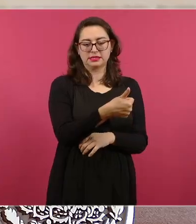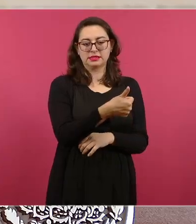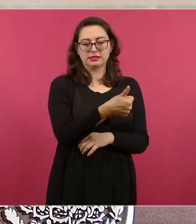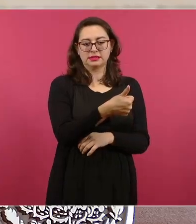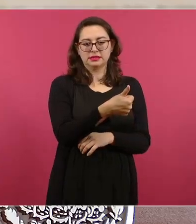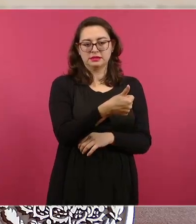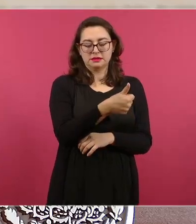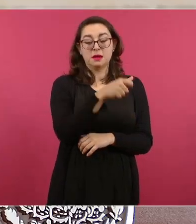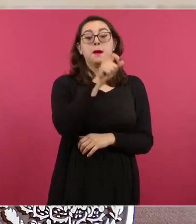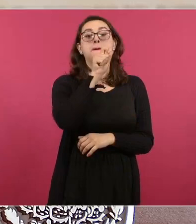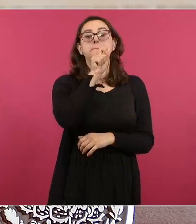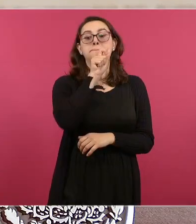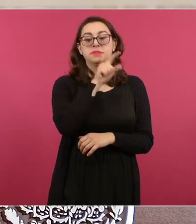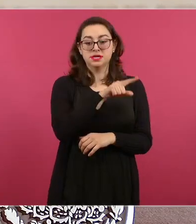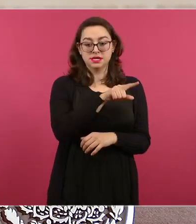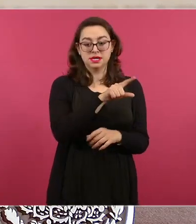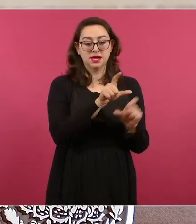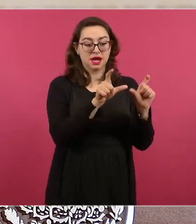1906 hablan